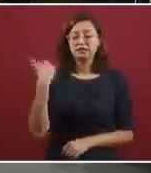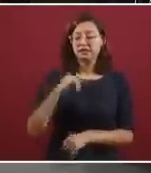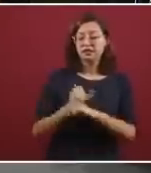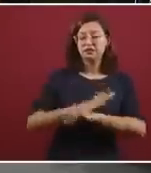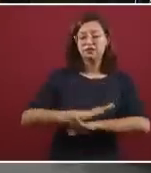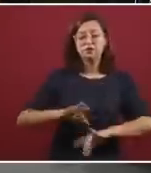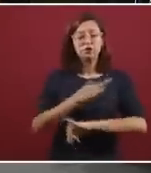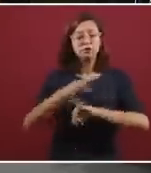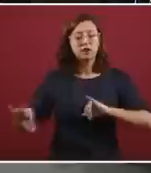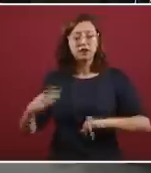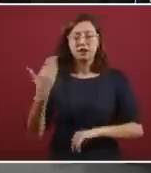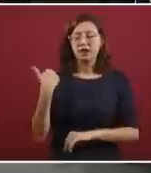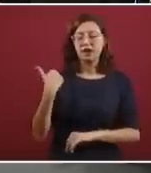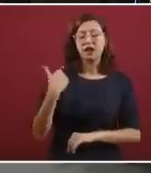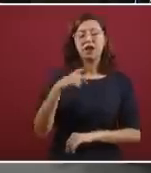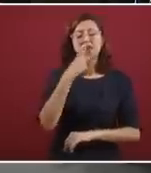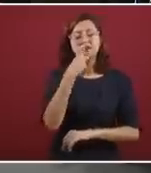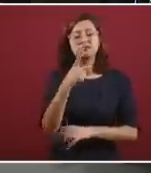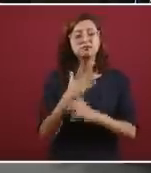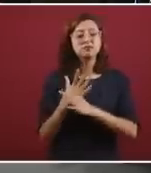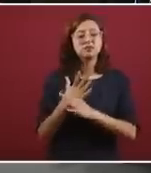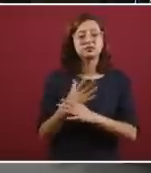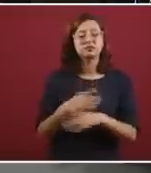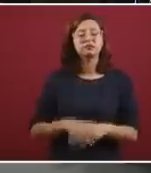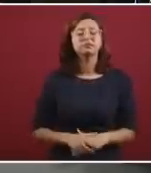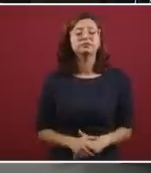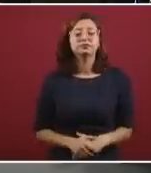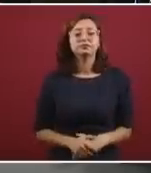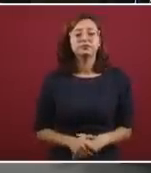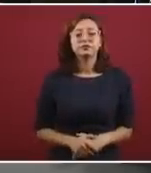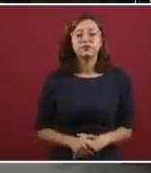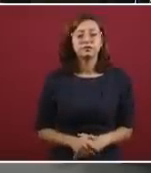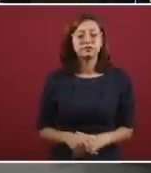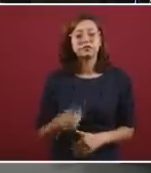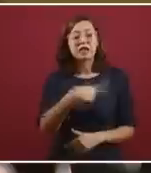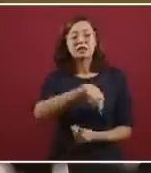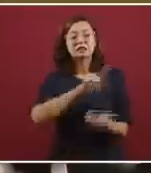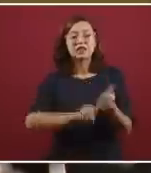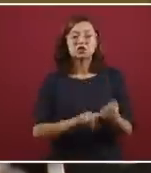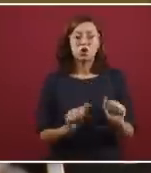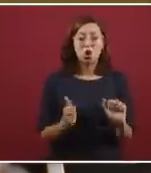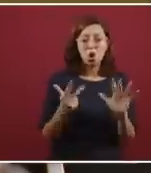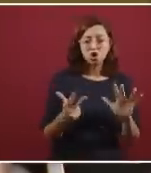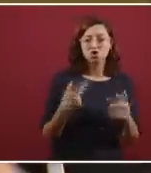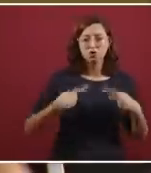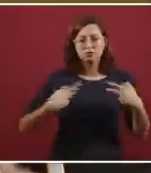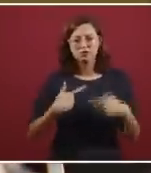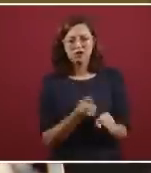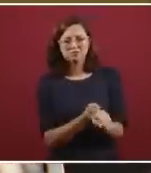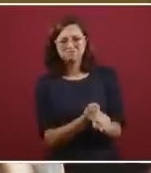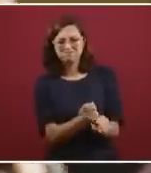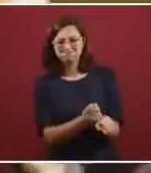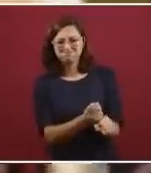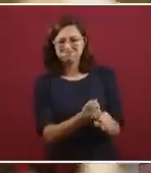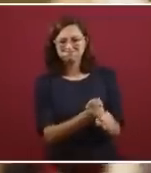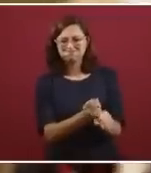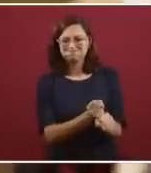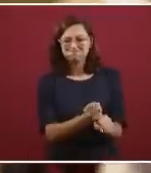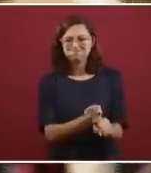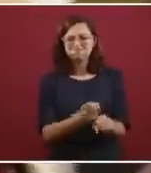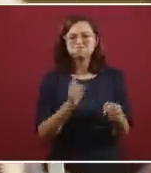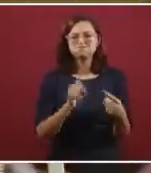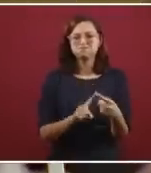había señalado que ocho personas fueron torturadas de esas ocho personas el